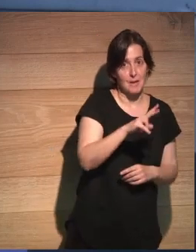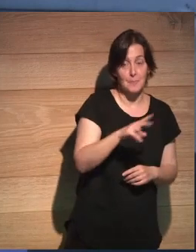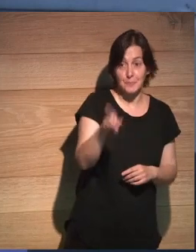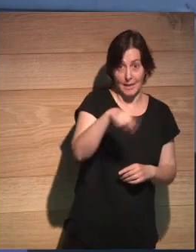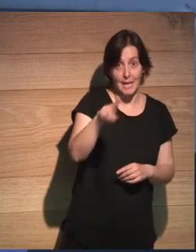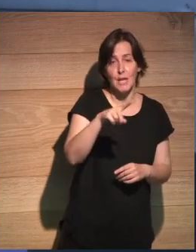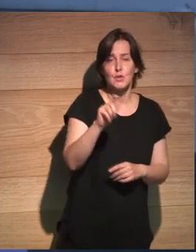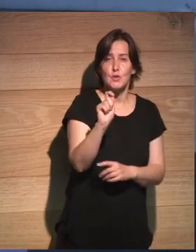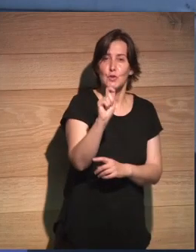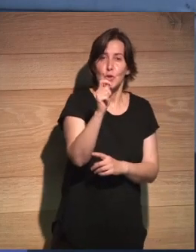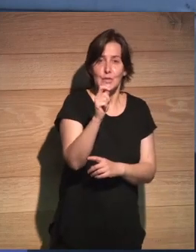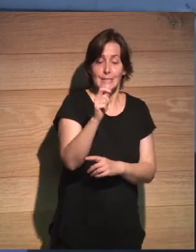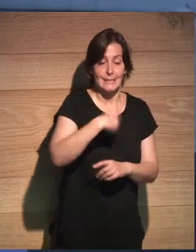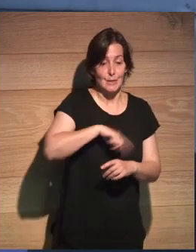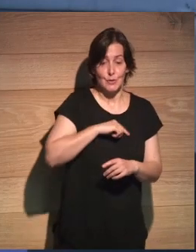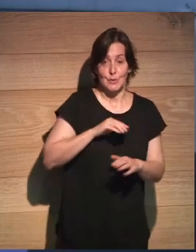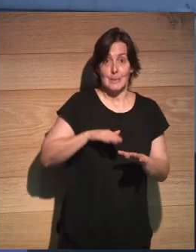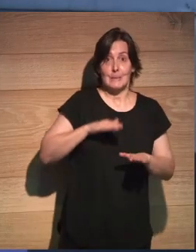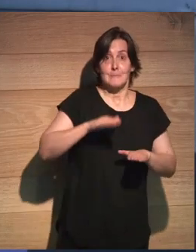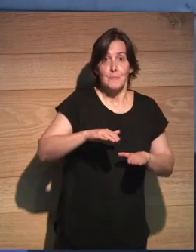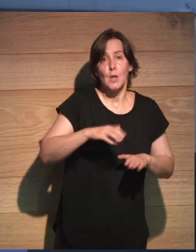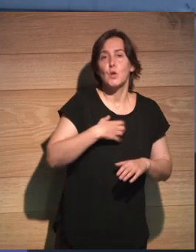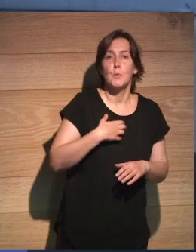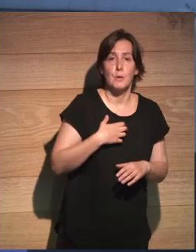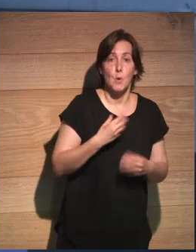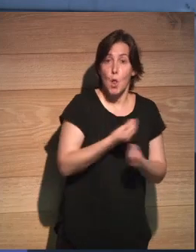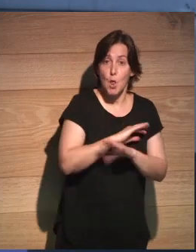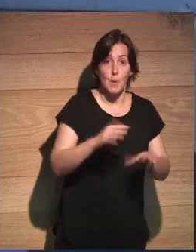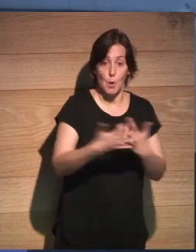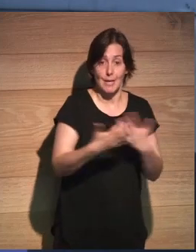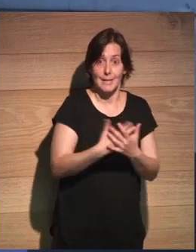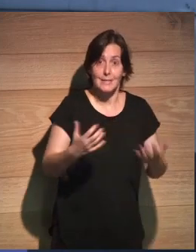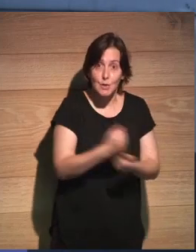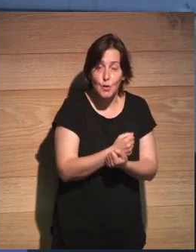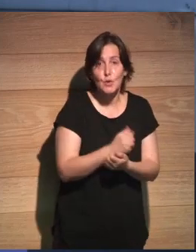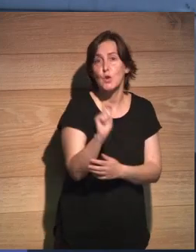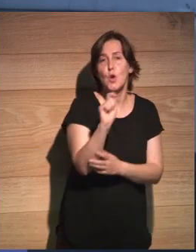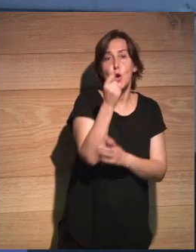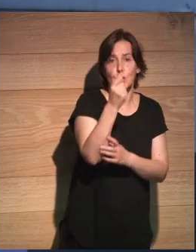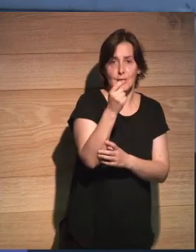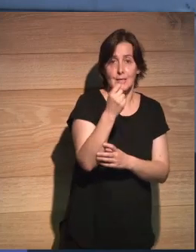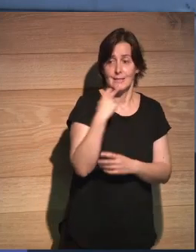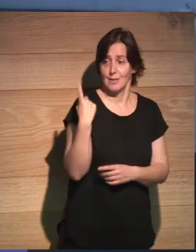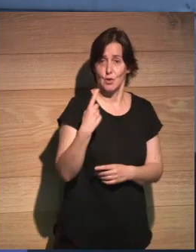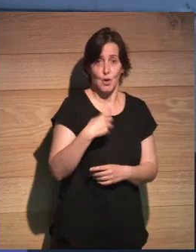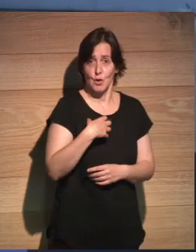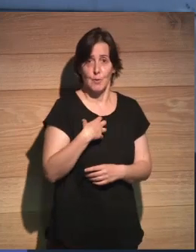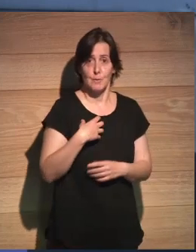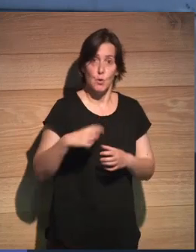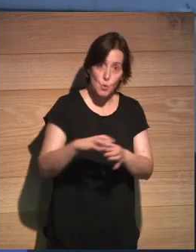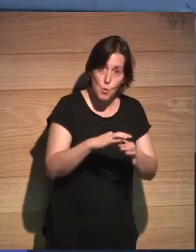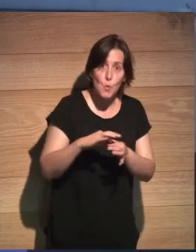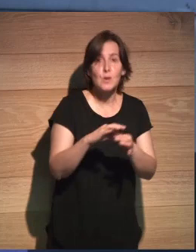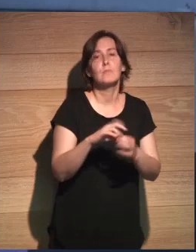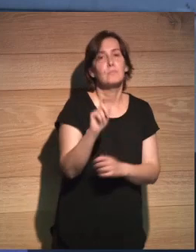podemos llegar. Y yo creo que esa es la clave. Que entre todos lleguemos donde debemos llegar, donde solos no podemos llegar. Y de esa